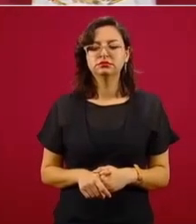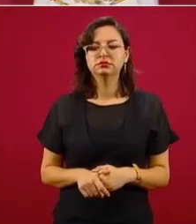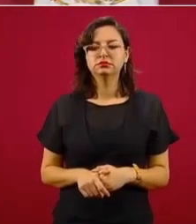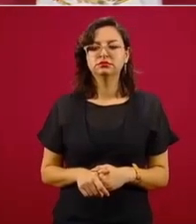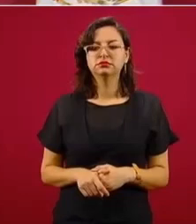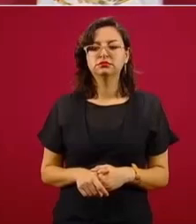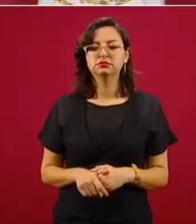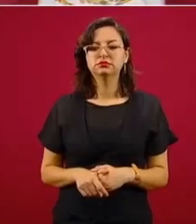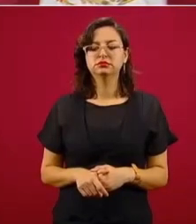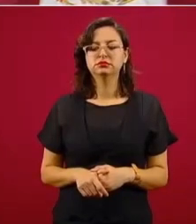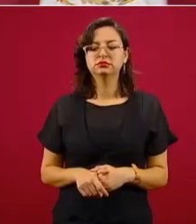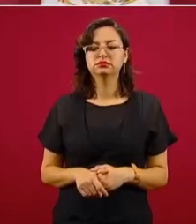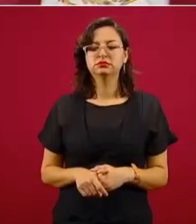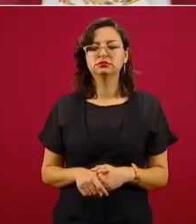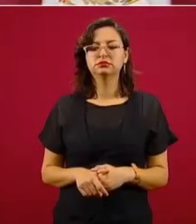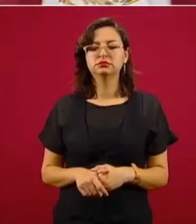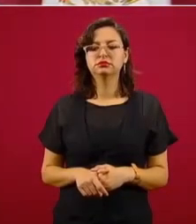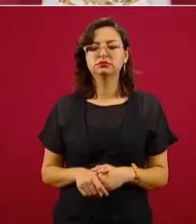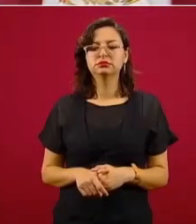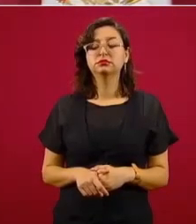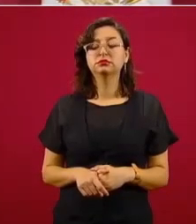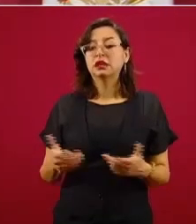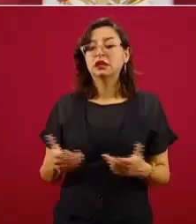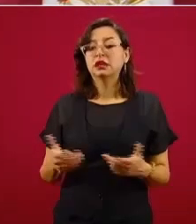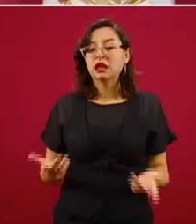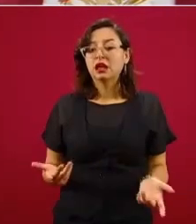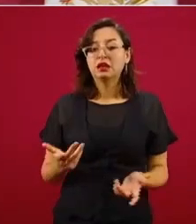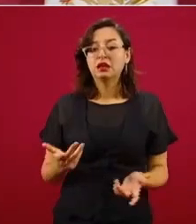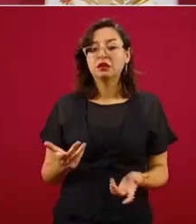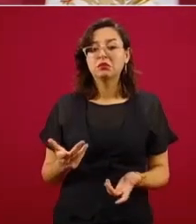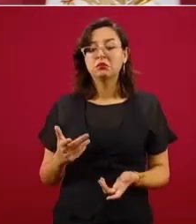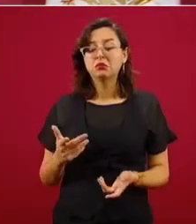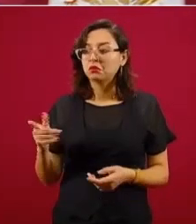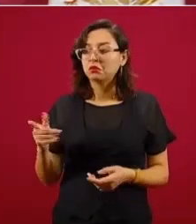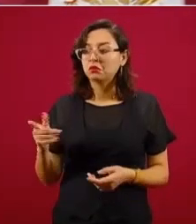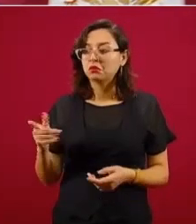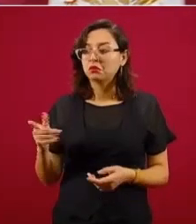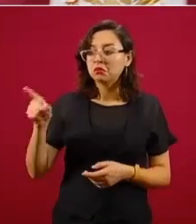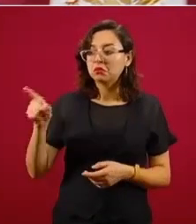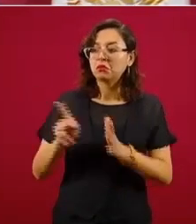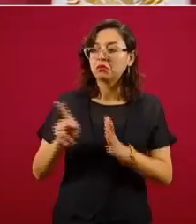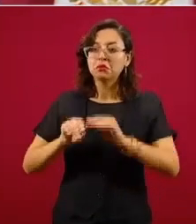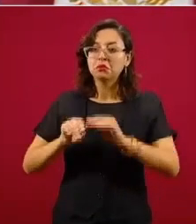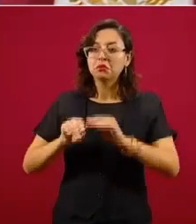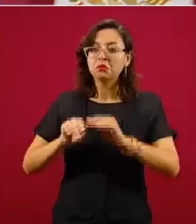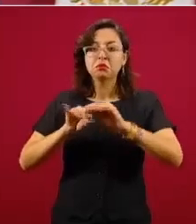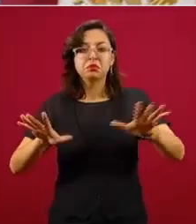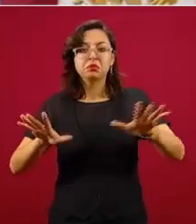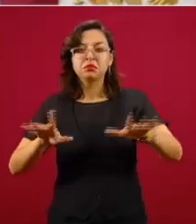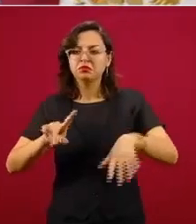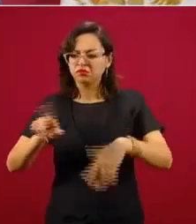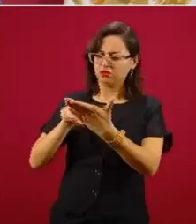un espacio para garantizar el derecho de réplica,